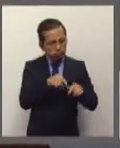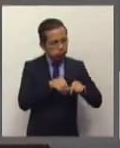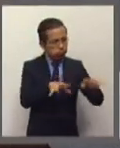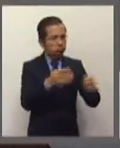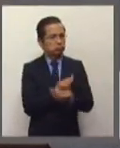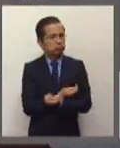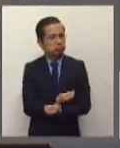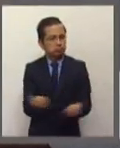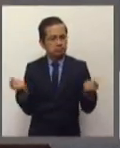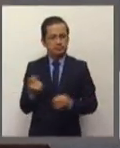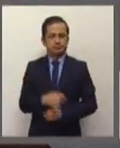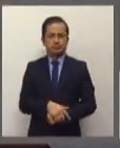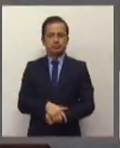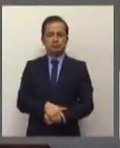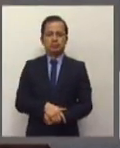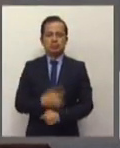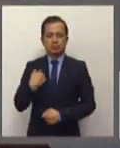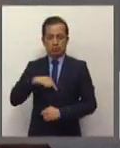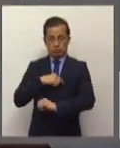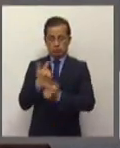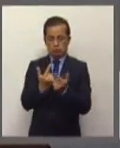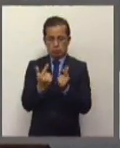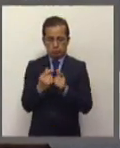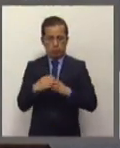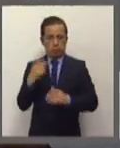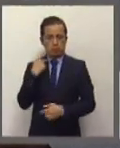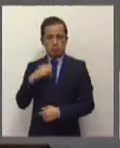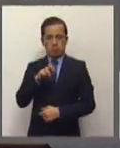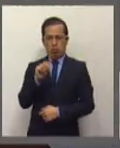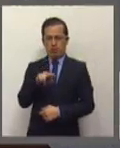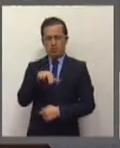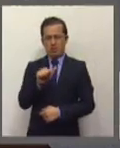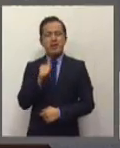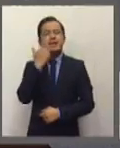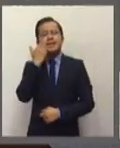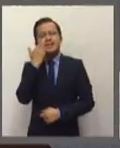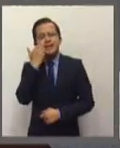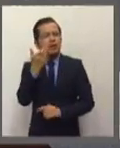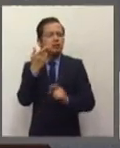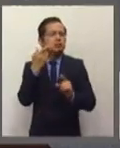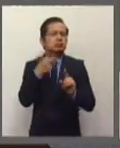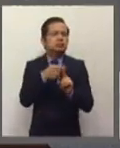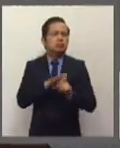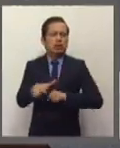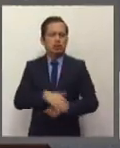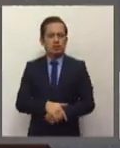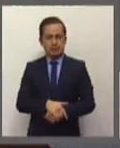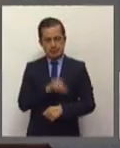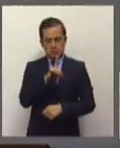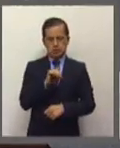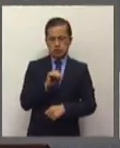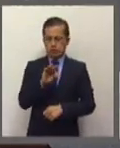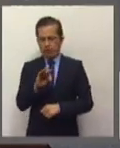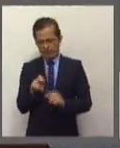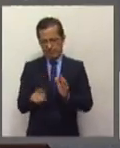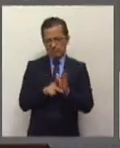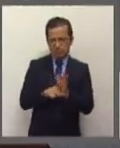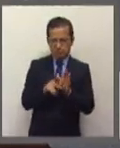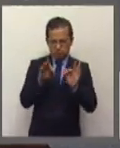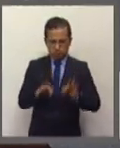Nuestra iniciativa de Morena consiste en modificar el marco conceptual del Diario Oficial de la Federación